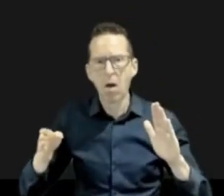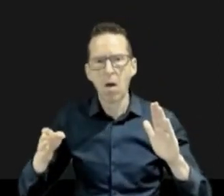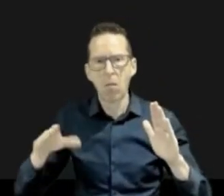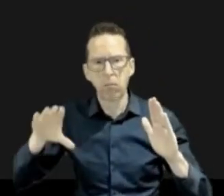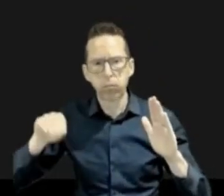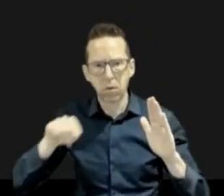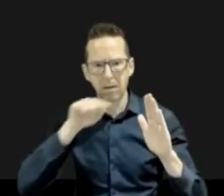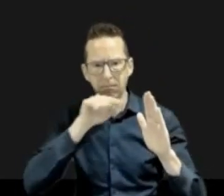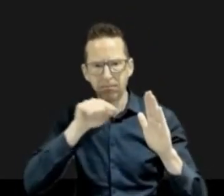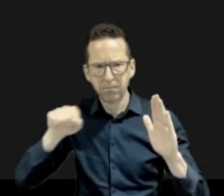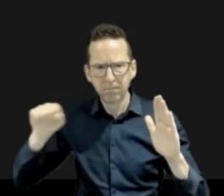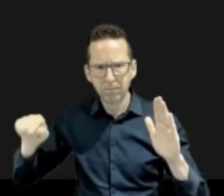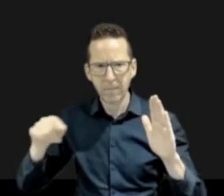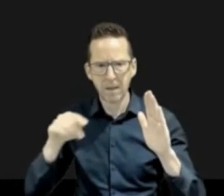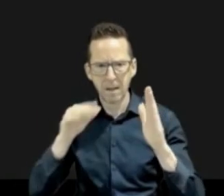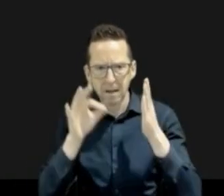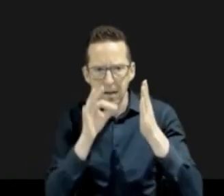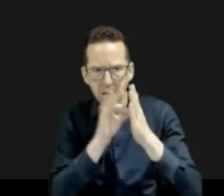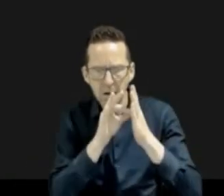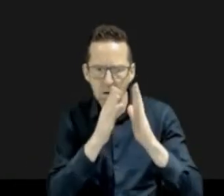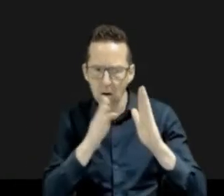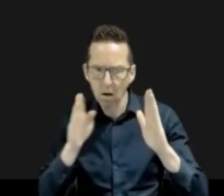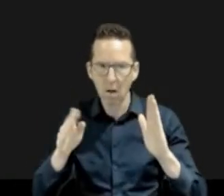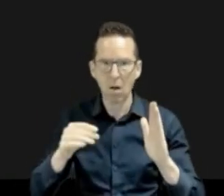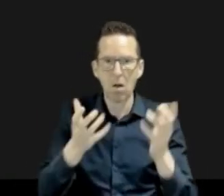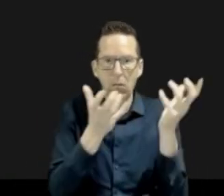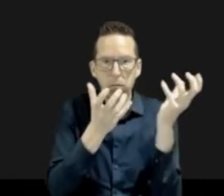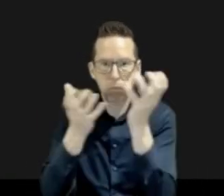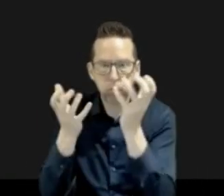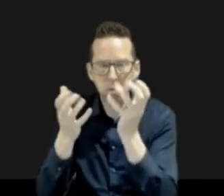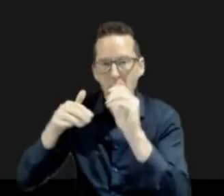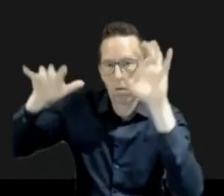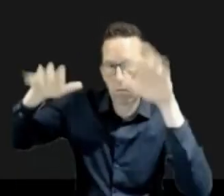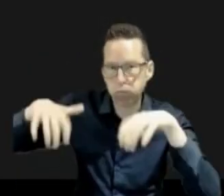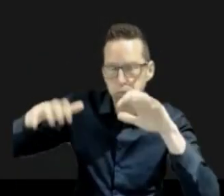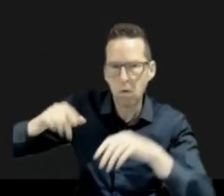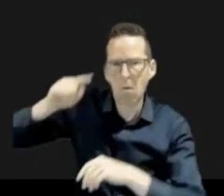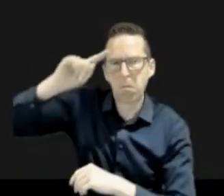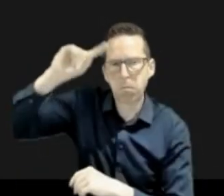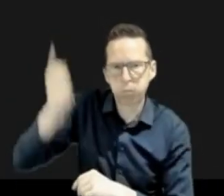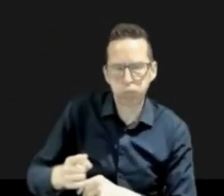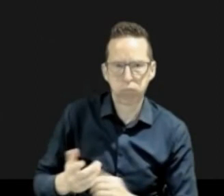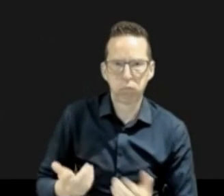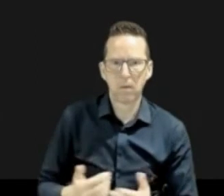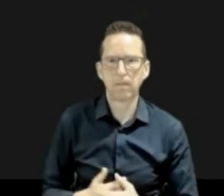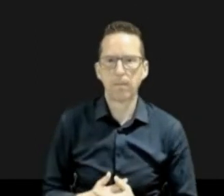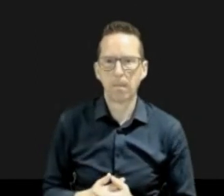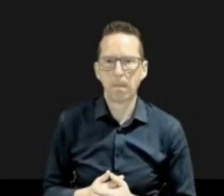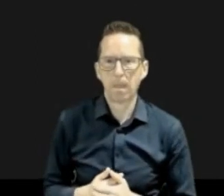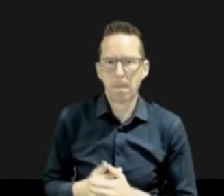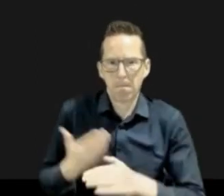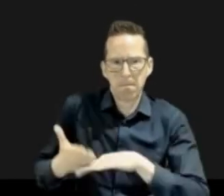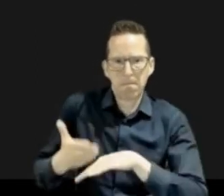inundaciones ser observadas entonces es importante considerar